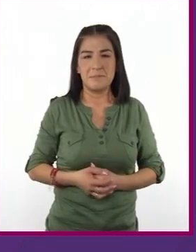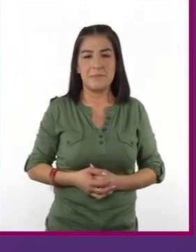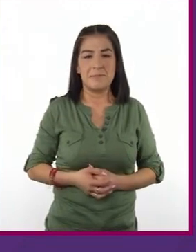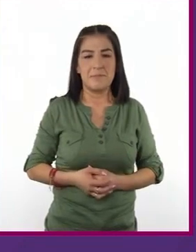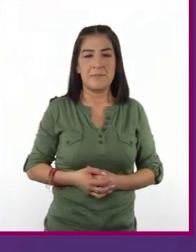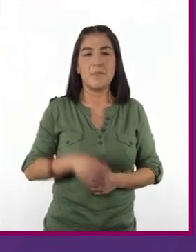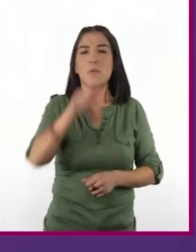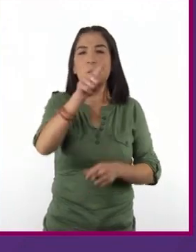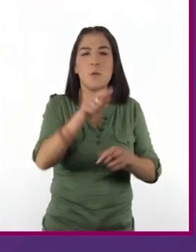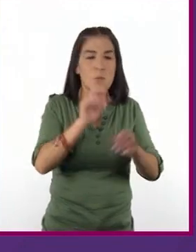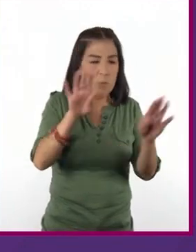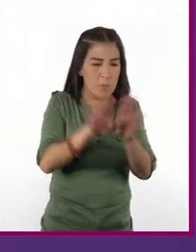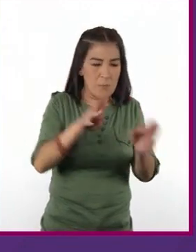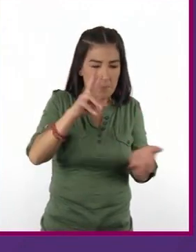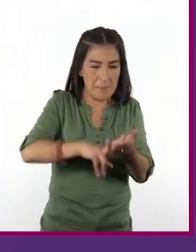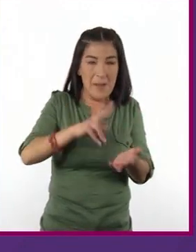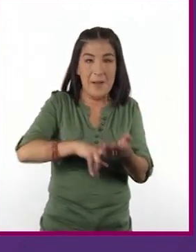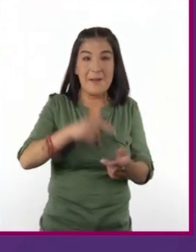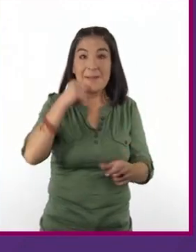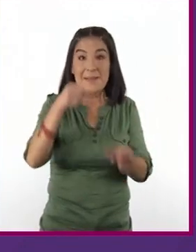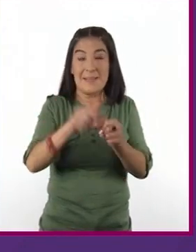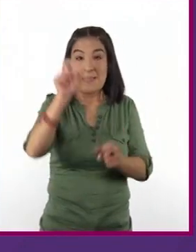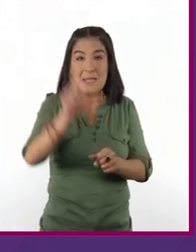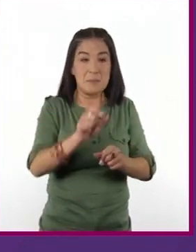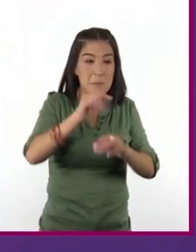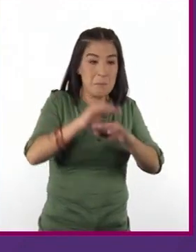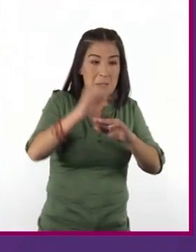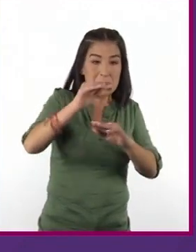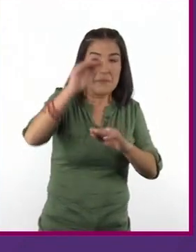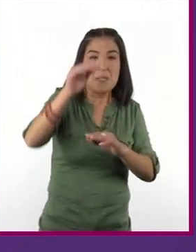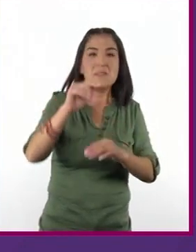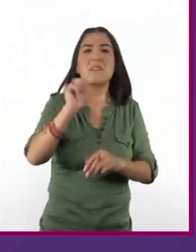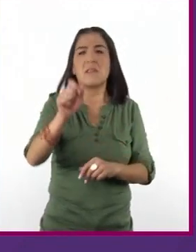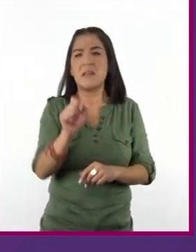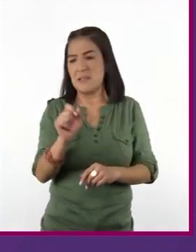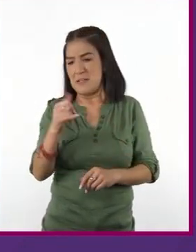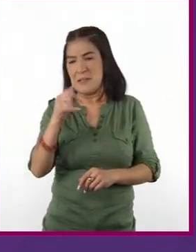Al ir incrementando el valor de X, ¿qué le pasa al de Y?